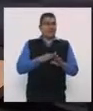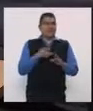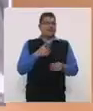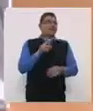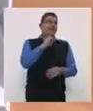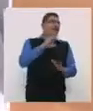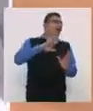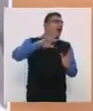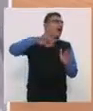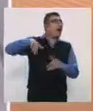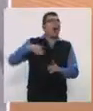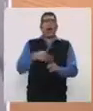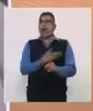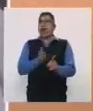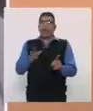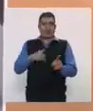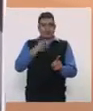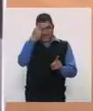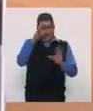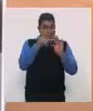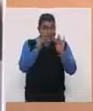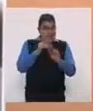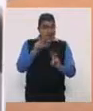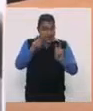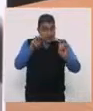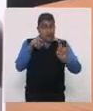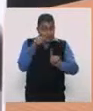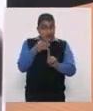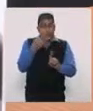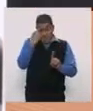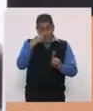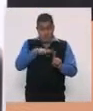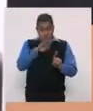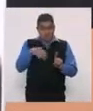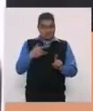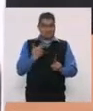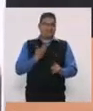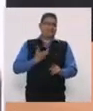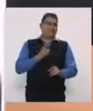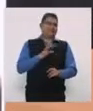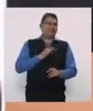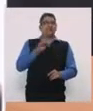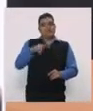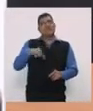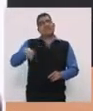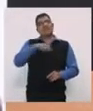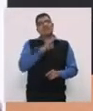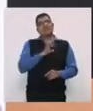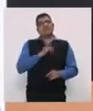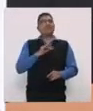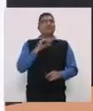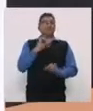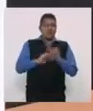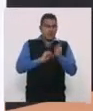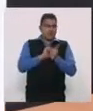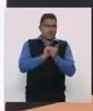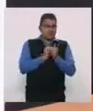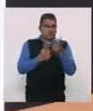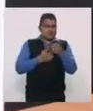lado, nos da miedo hablar de la muerte. Nos da muchísimo miedo y creo que el miedo se va acentuando